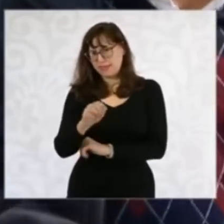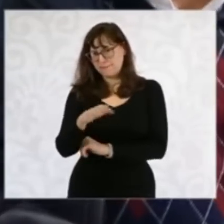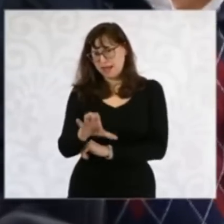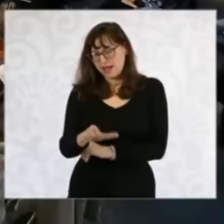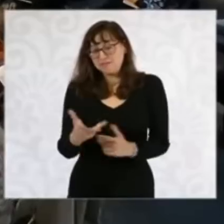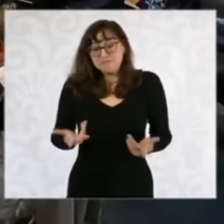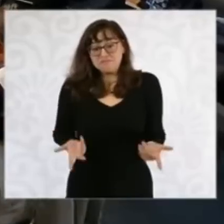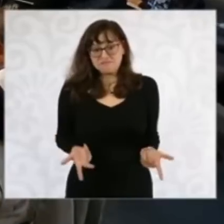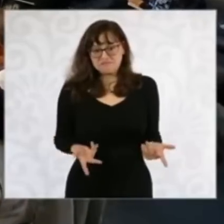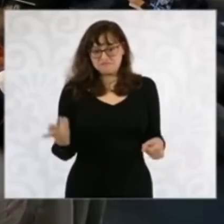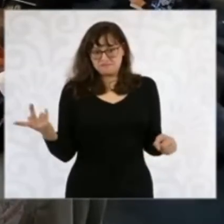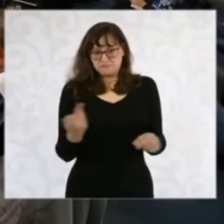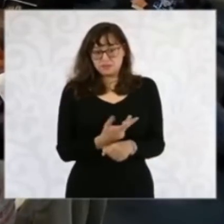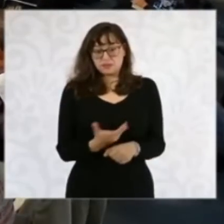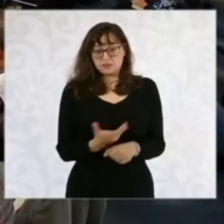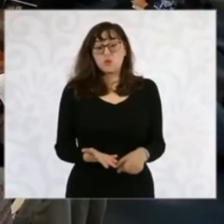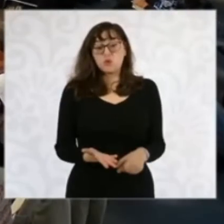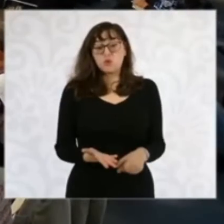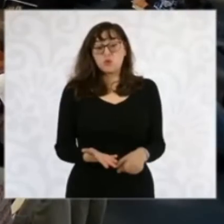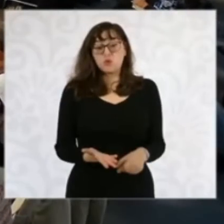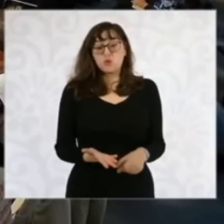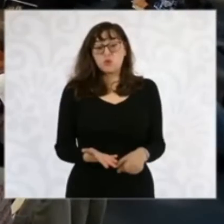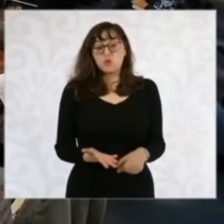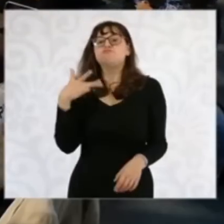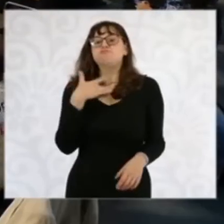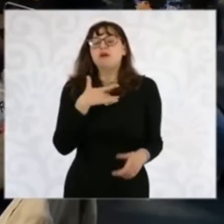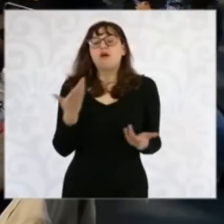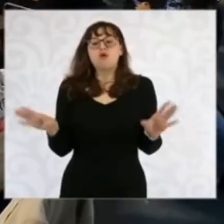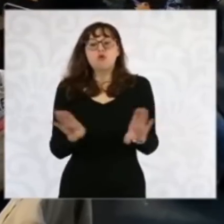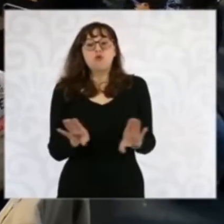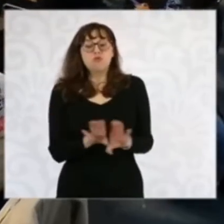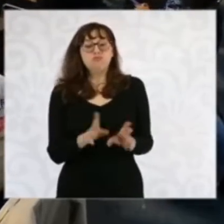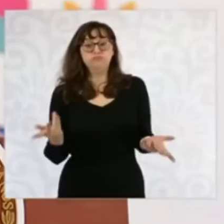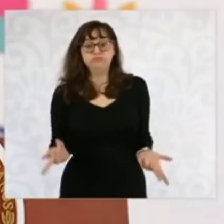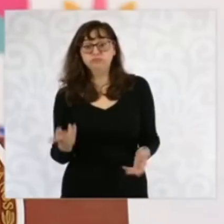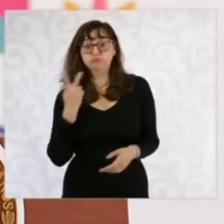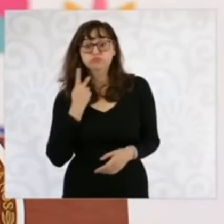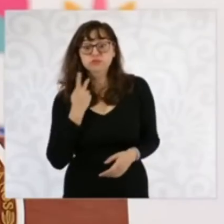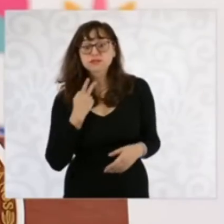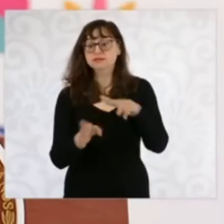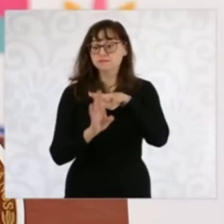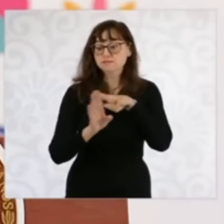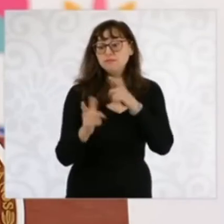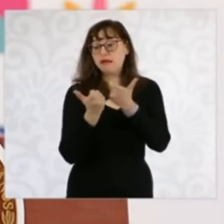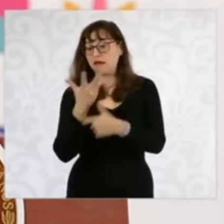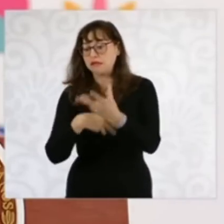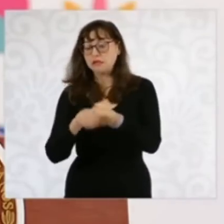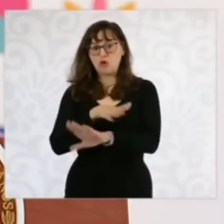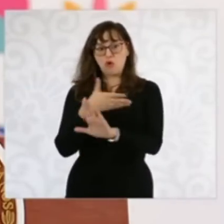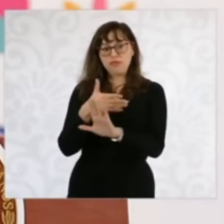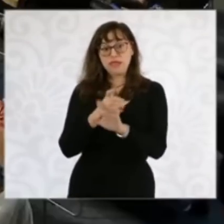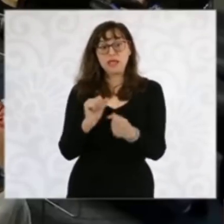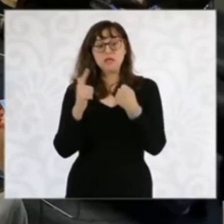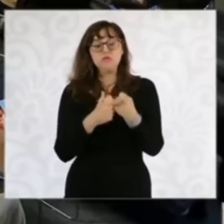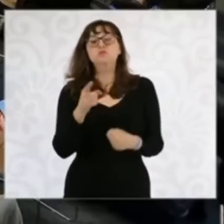los resultados, ¿qué podría esperar su gobierno? ¿Se prevé que se endurezcan pues las políticas migratorias, económicas de Estados Unidos hacia México? Y pues también